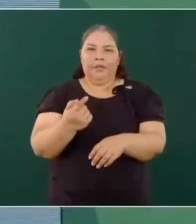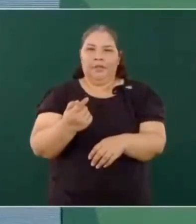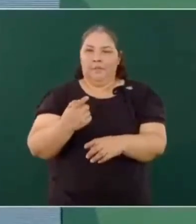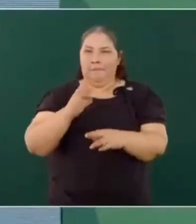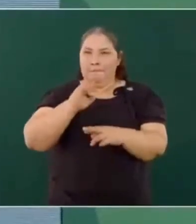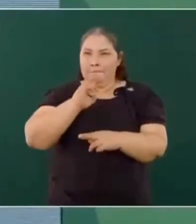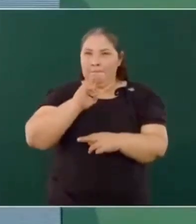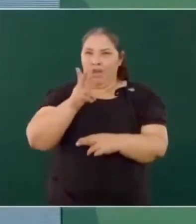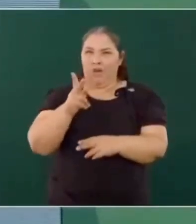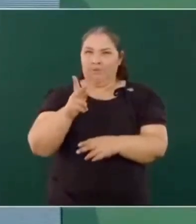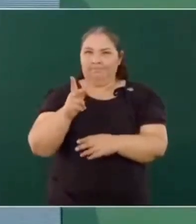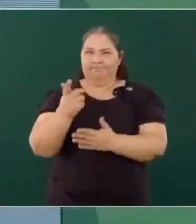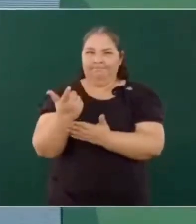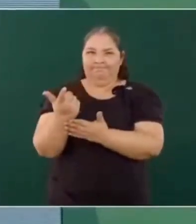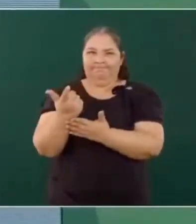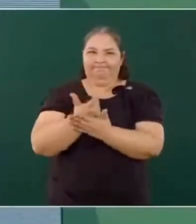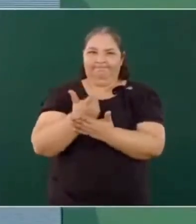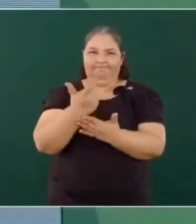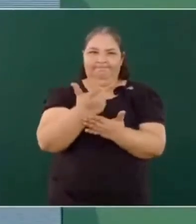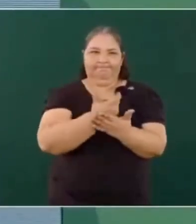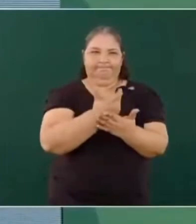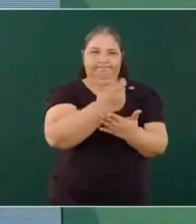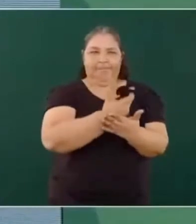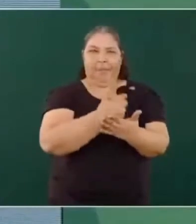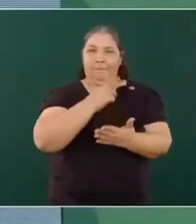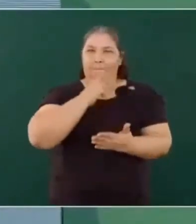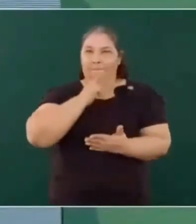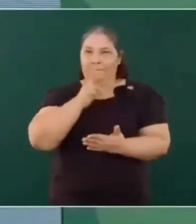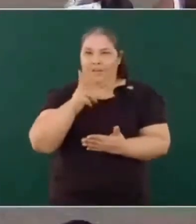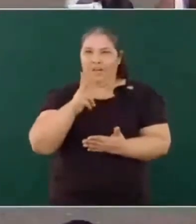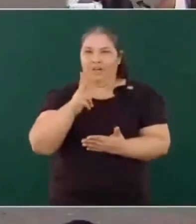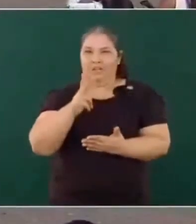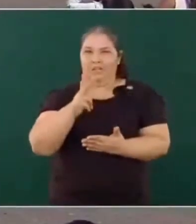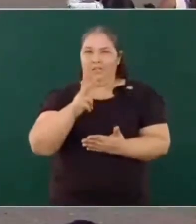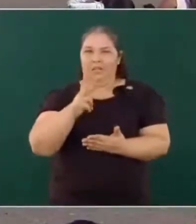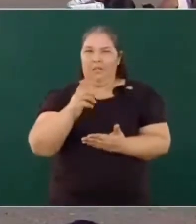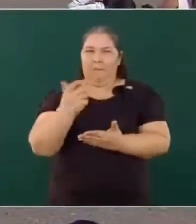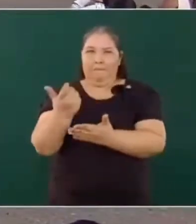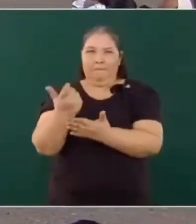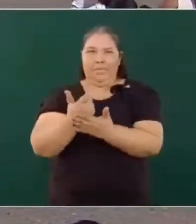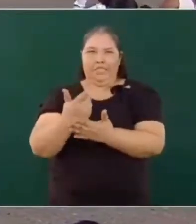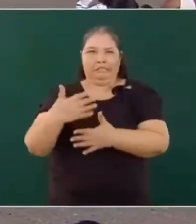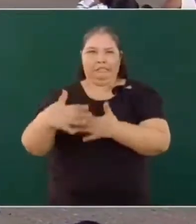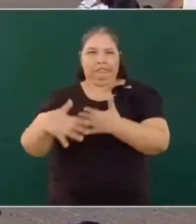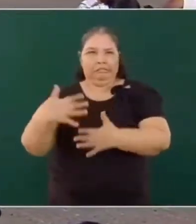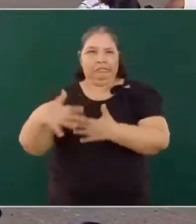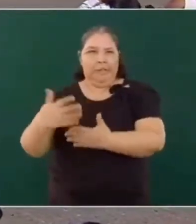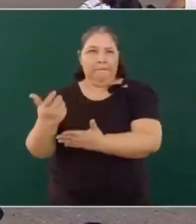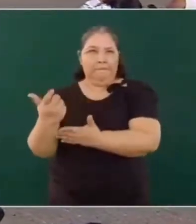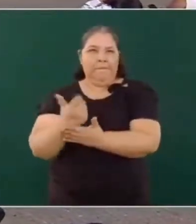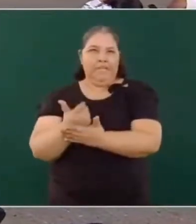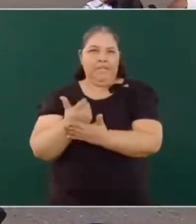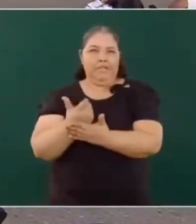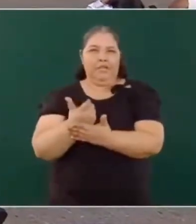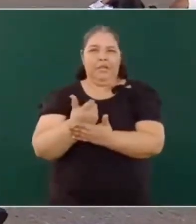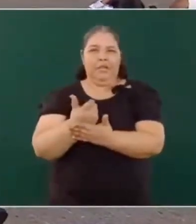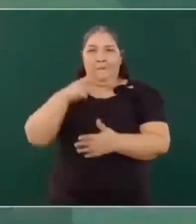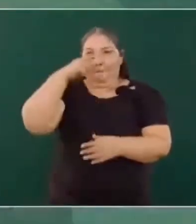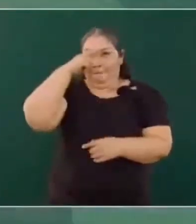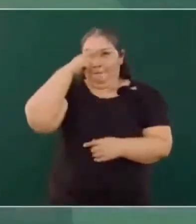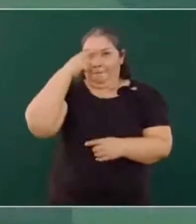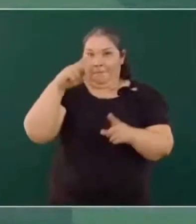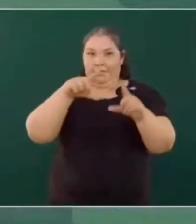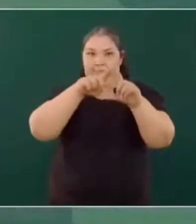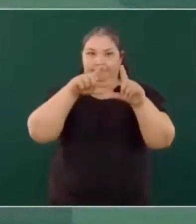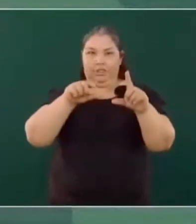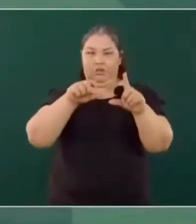mejores ingresos en México, han mejorado los salarios. México es de los pocos países